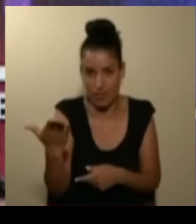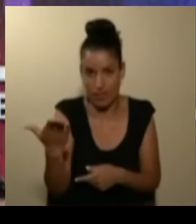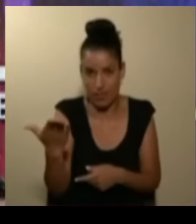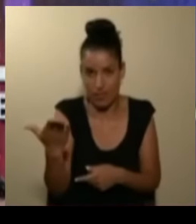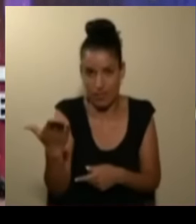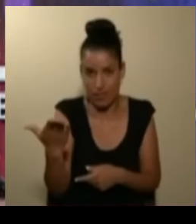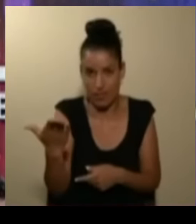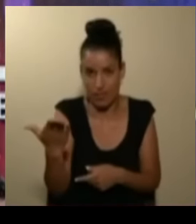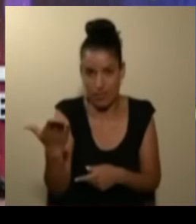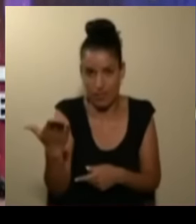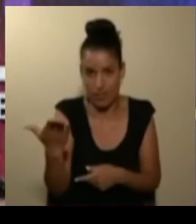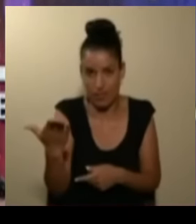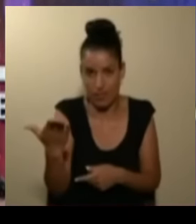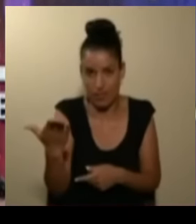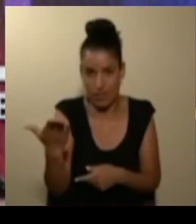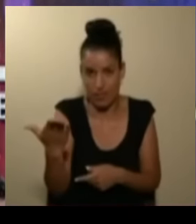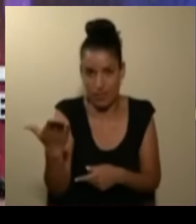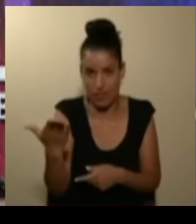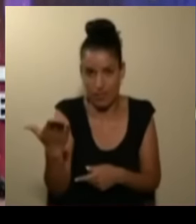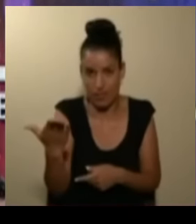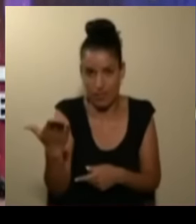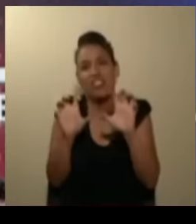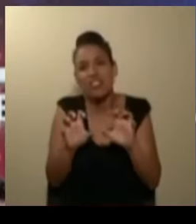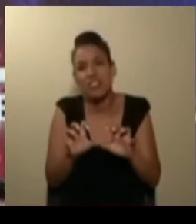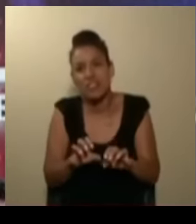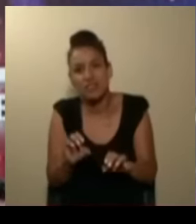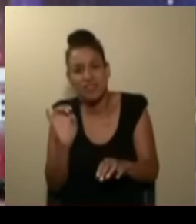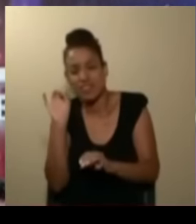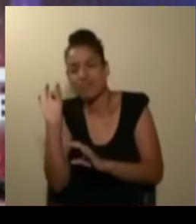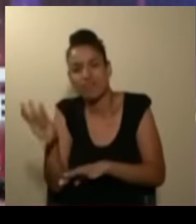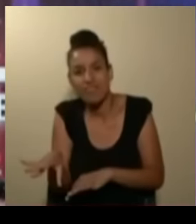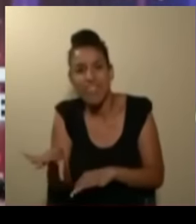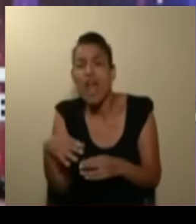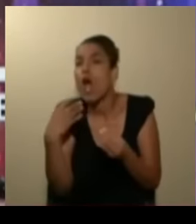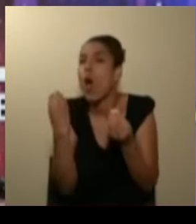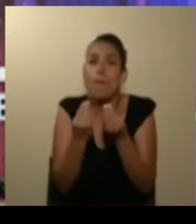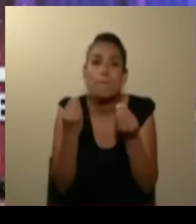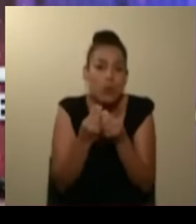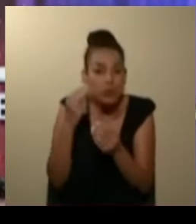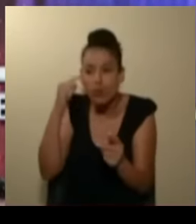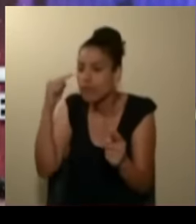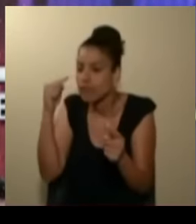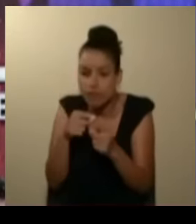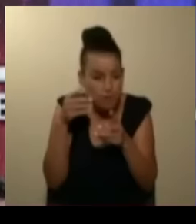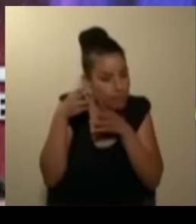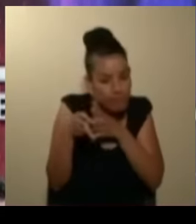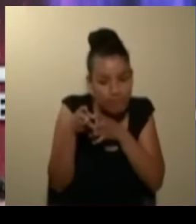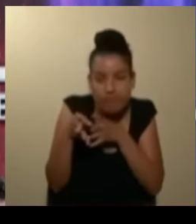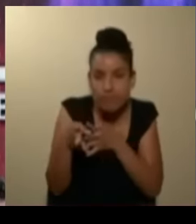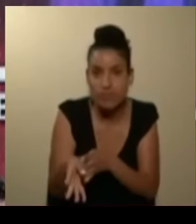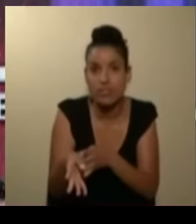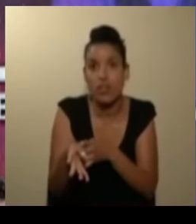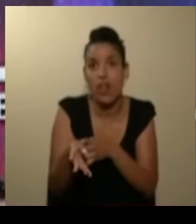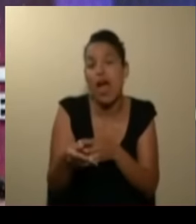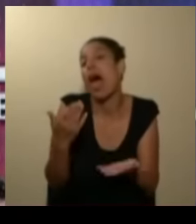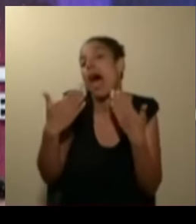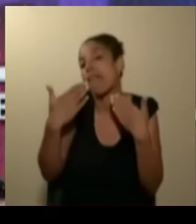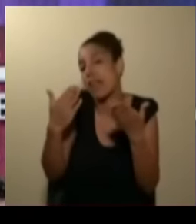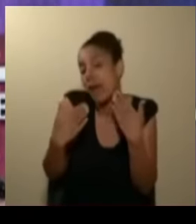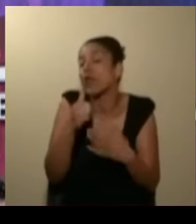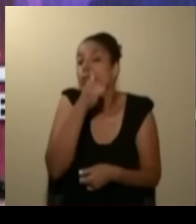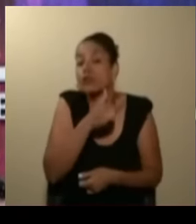con desprestigiar la educación pública, son muchos los desafíos, claro que sí. Se hablaba de algunos resultados,